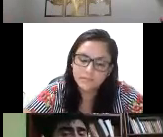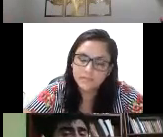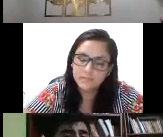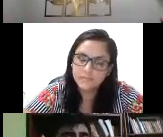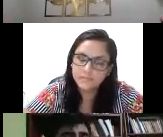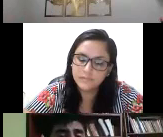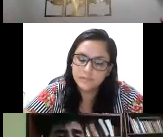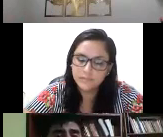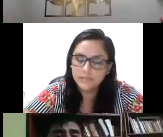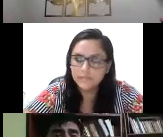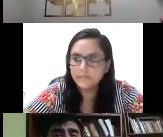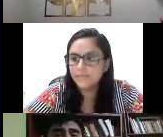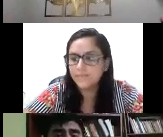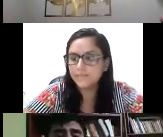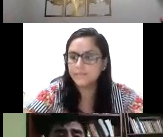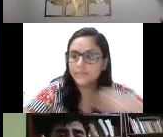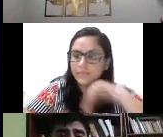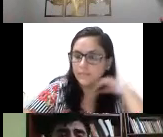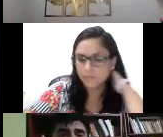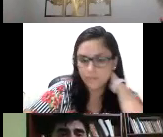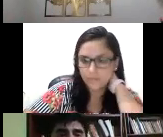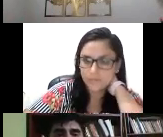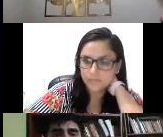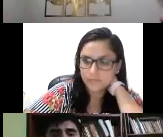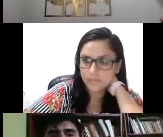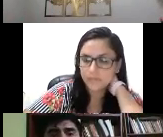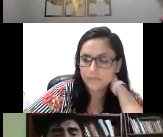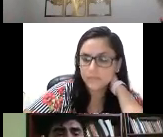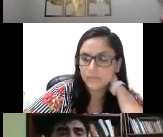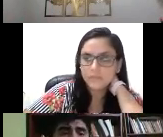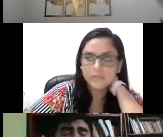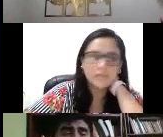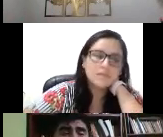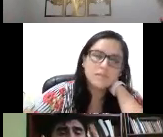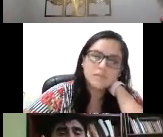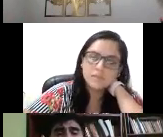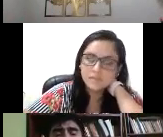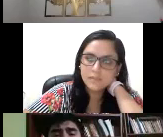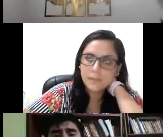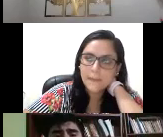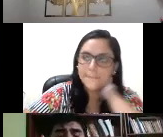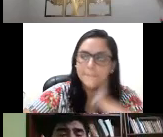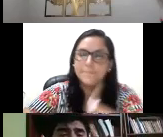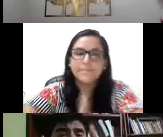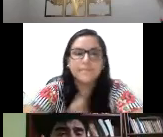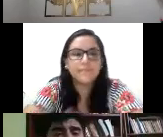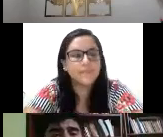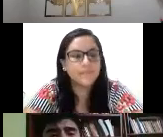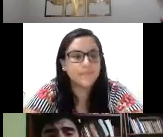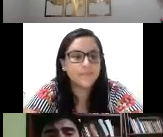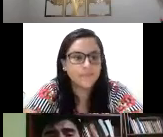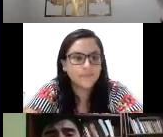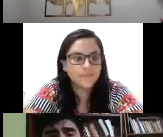rehabilitación integral por parte del equipo multidisciplinario. Por eso menciona que estos coronavirus van a causar en su mayoría